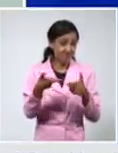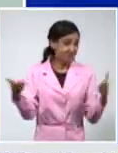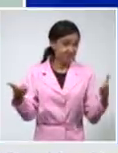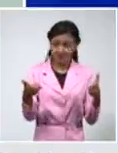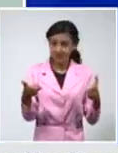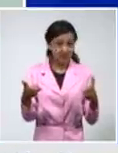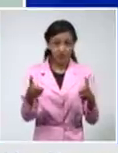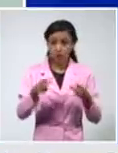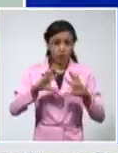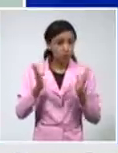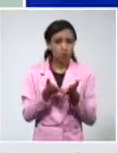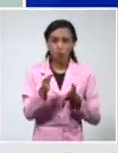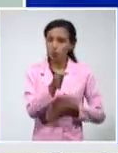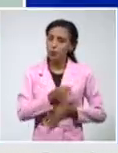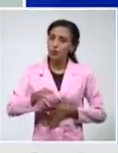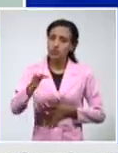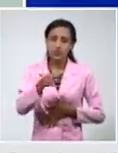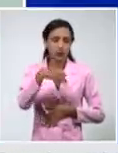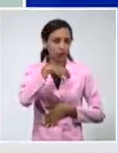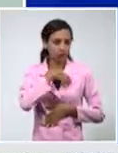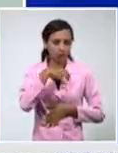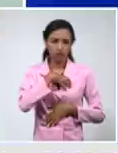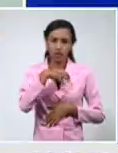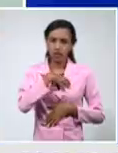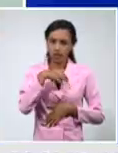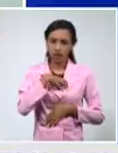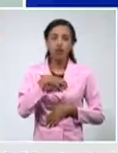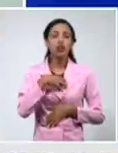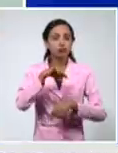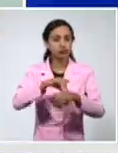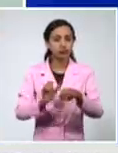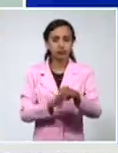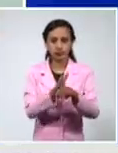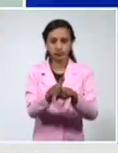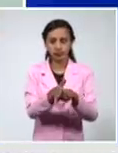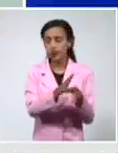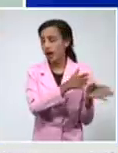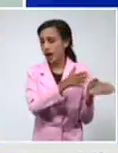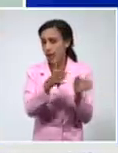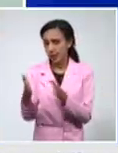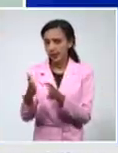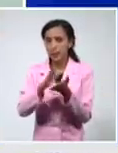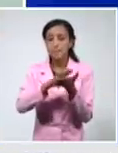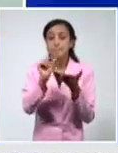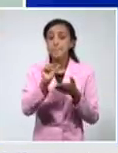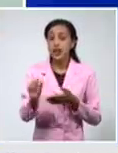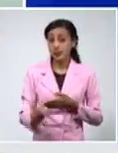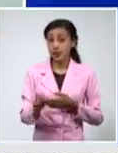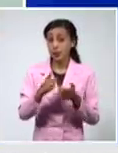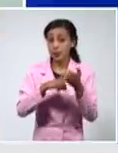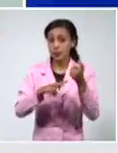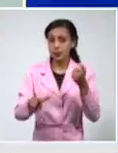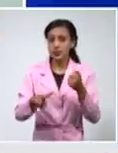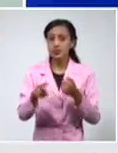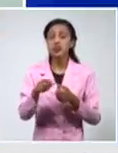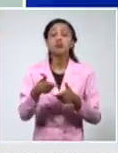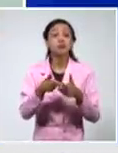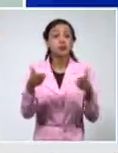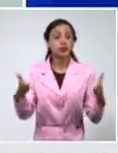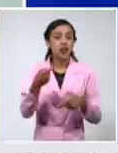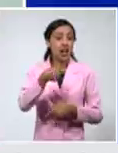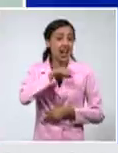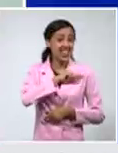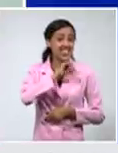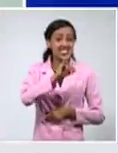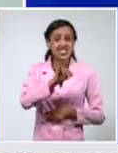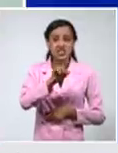todos sus municipios. Mayabé, que ha ido incrementando la cifra, ayer 67, 18